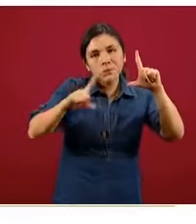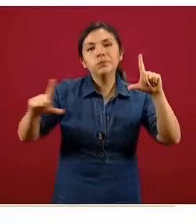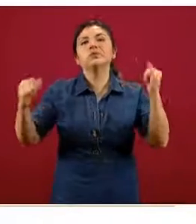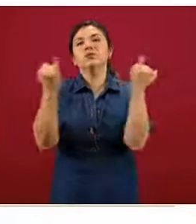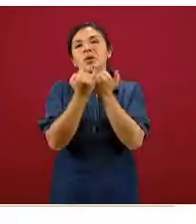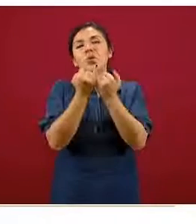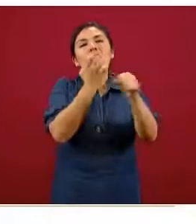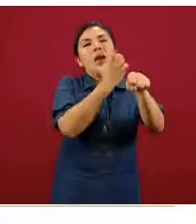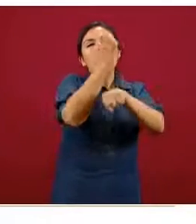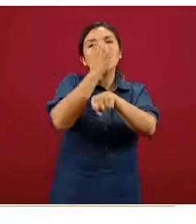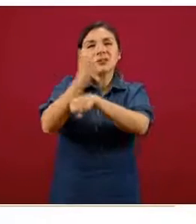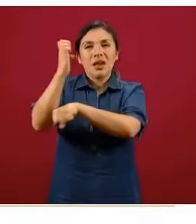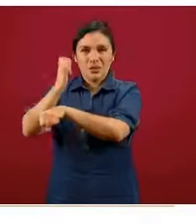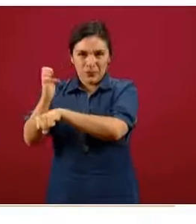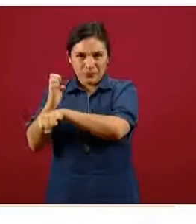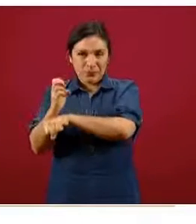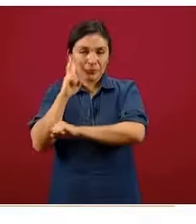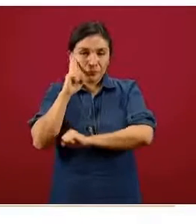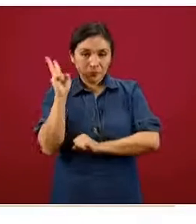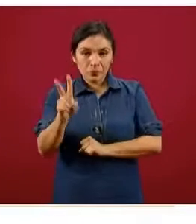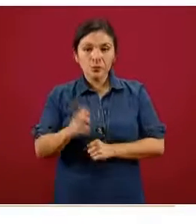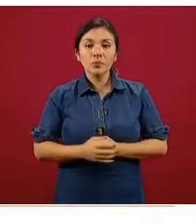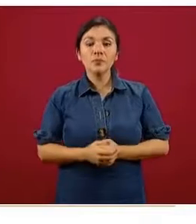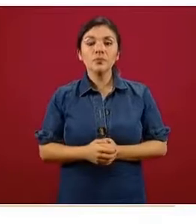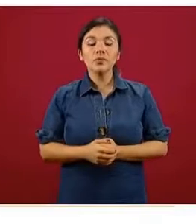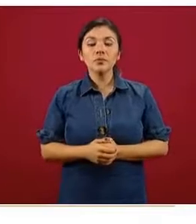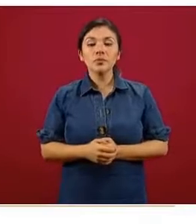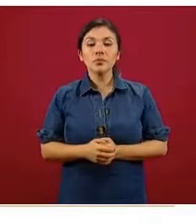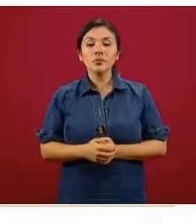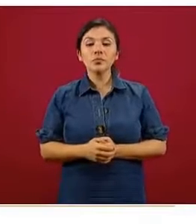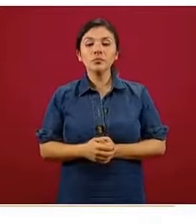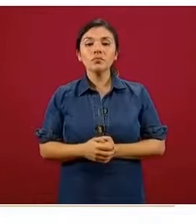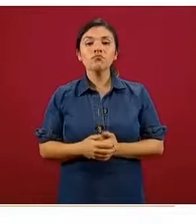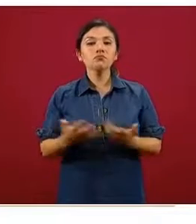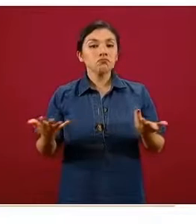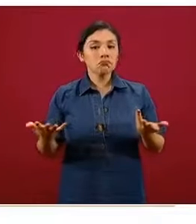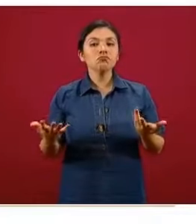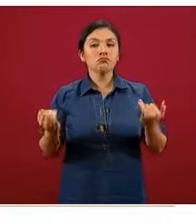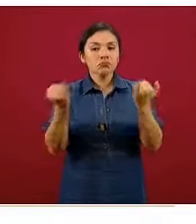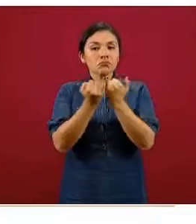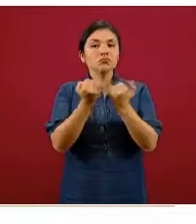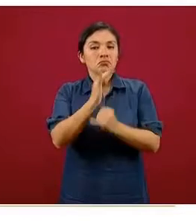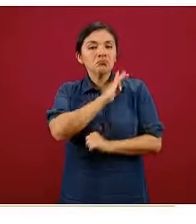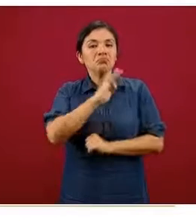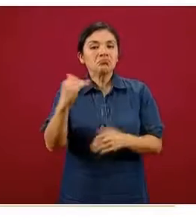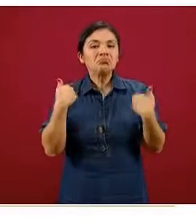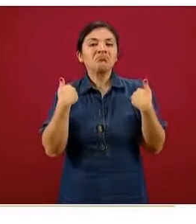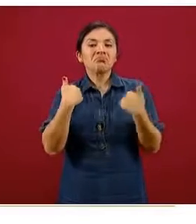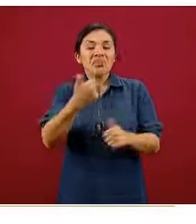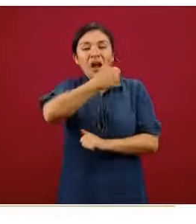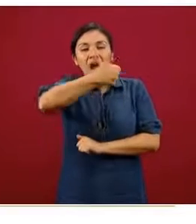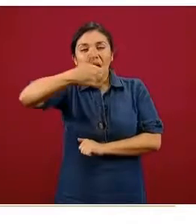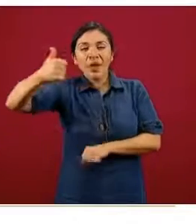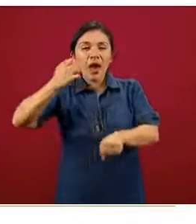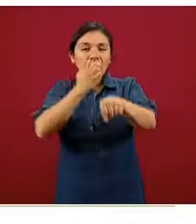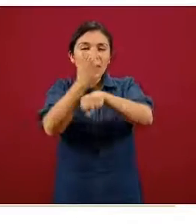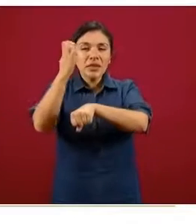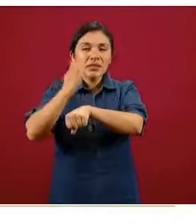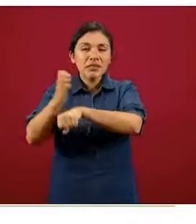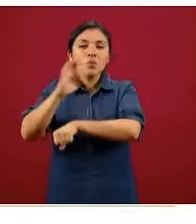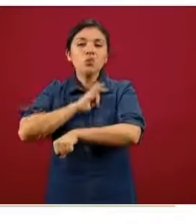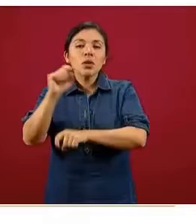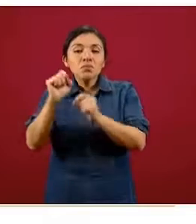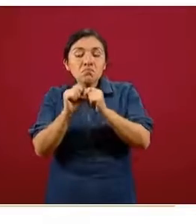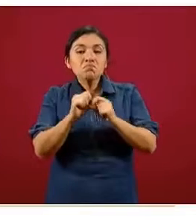estas defunciones, pero ahora por entidad federativa y también la expectativa que podemos tener en cada una de ellas de que